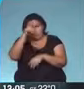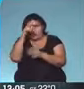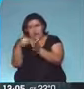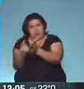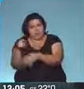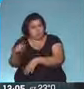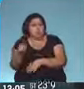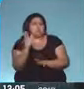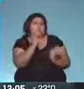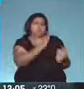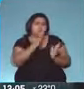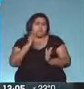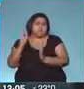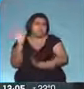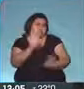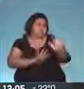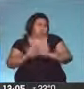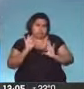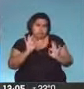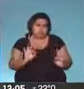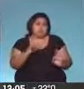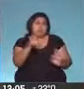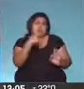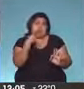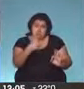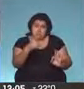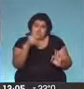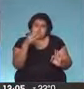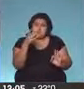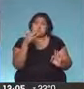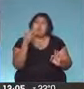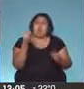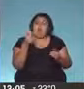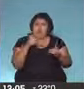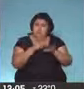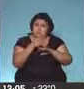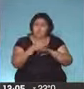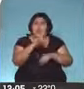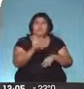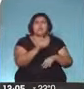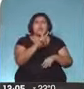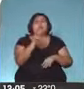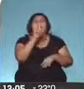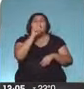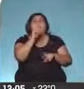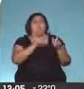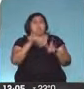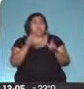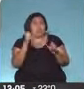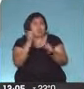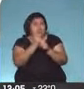está organizado. Hay que tener en cuenta que hoy van a entrar 122.000 personas que trabajan en